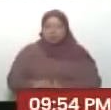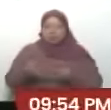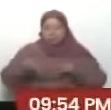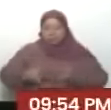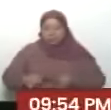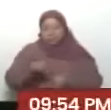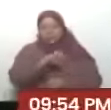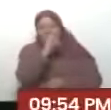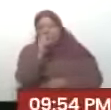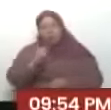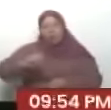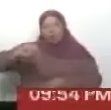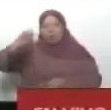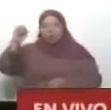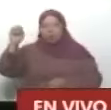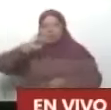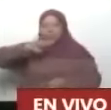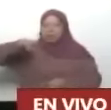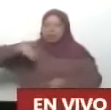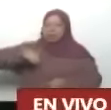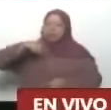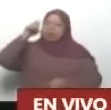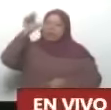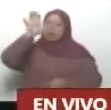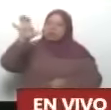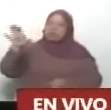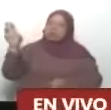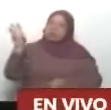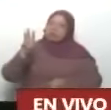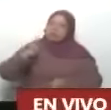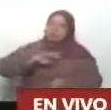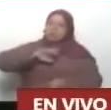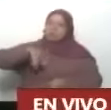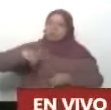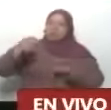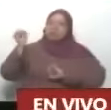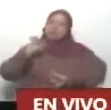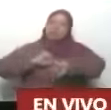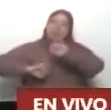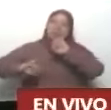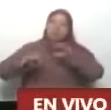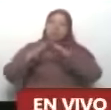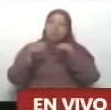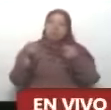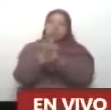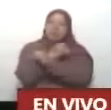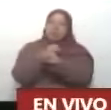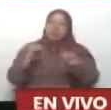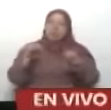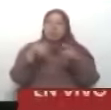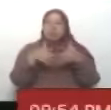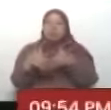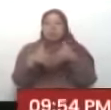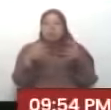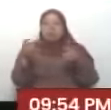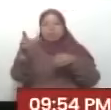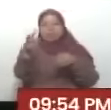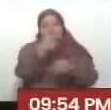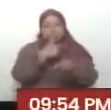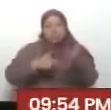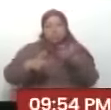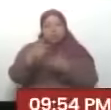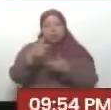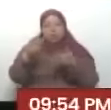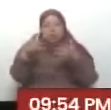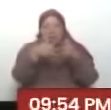¡Oh, oh, oh! Esequibo nuestro lo defenderemos, del imperialismo lo